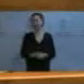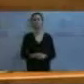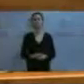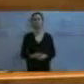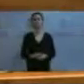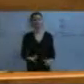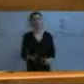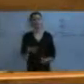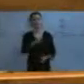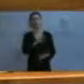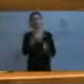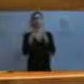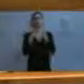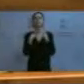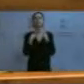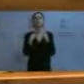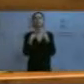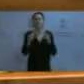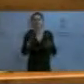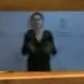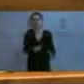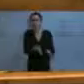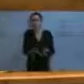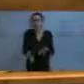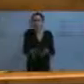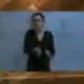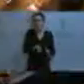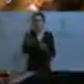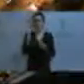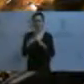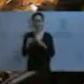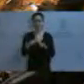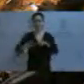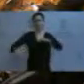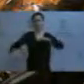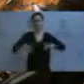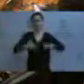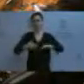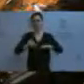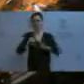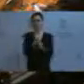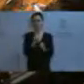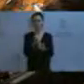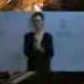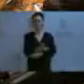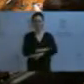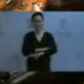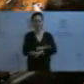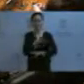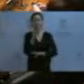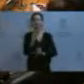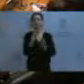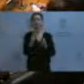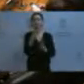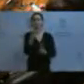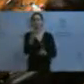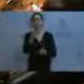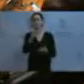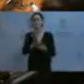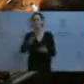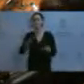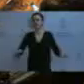Señora diputada, aproximadamente las políticas activas de empleo del Gobierno benefician a unas 30.000 personas